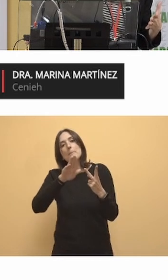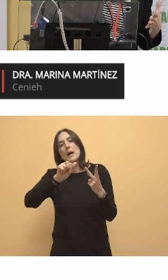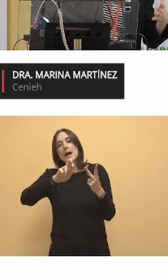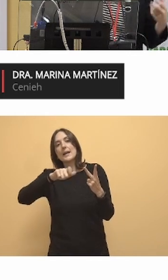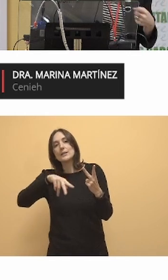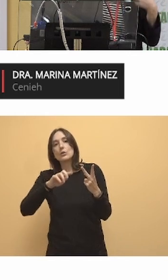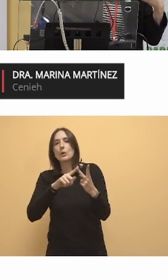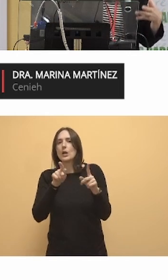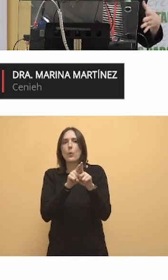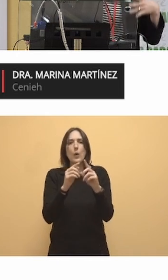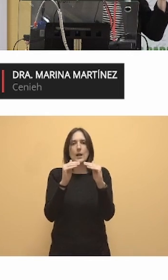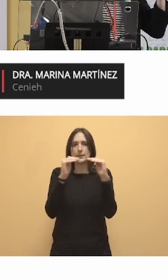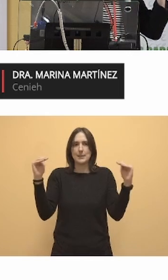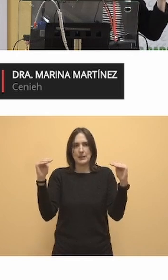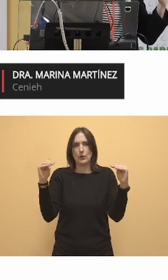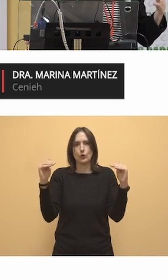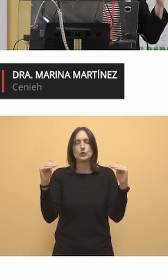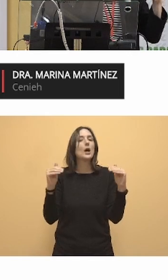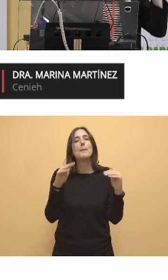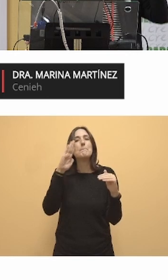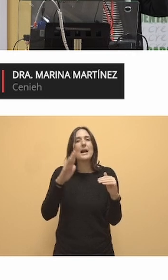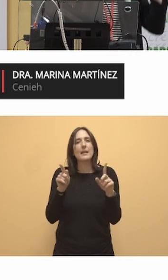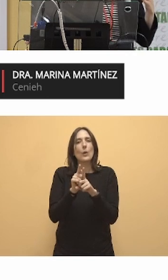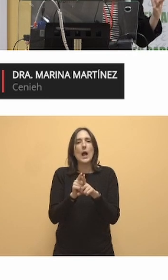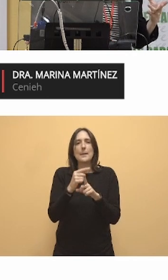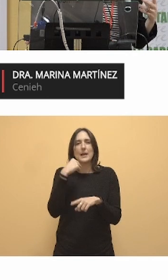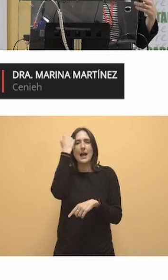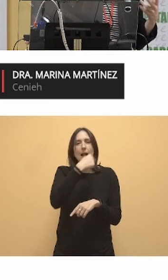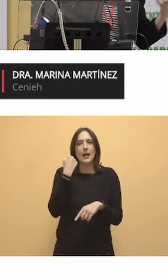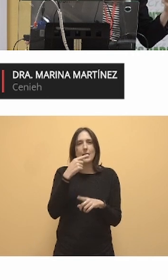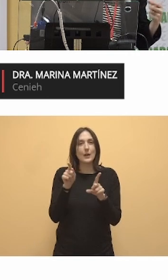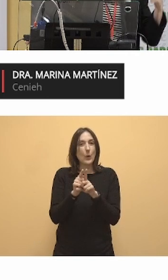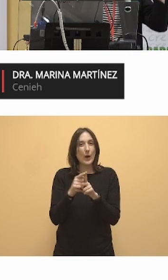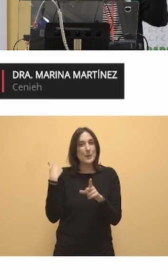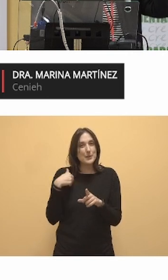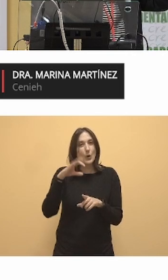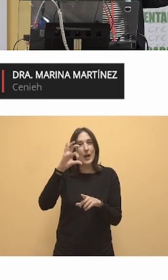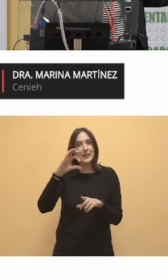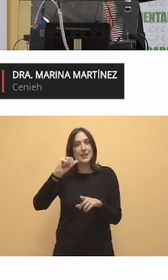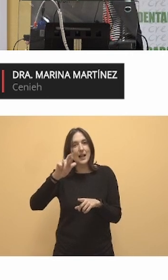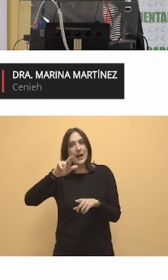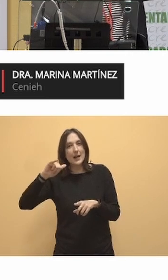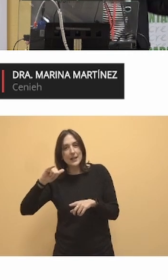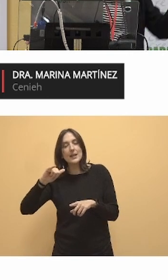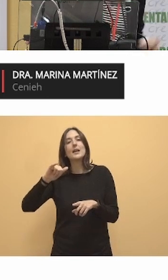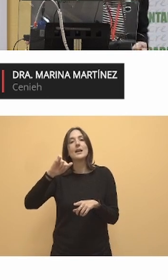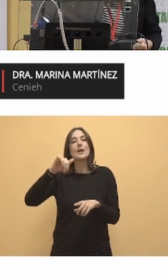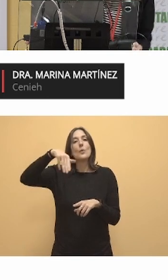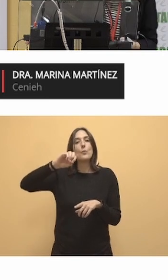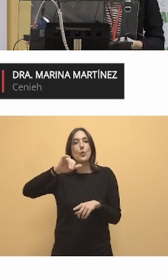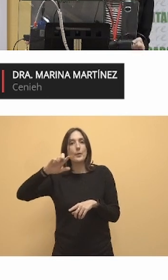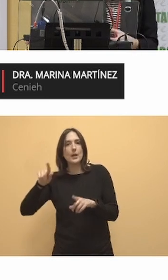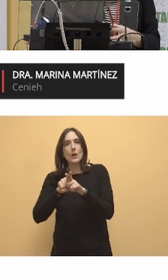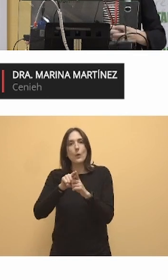asimétricos. Podríamos decir, nos recuerda mucho a esa cara de la película de Scary Movie, es decir, es que parece el fantasma de la simetría que tienen